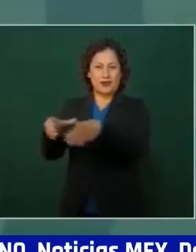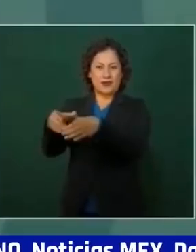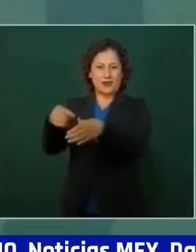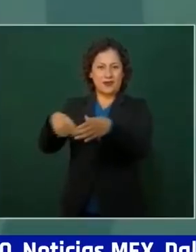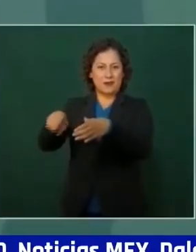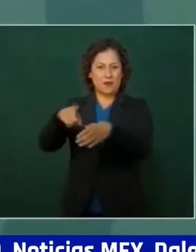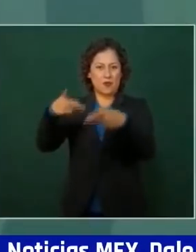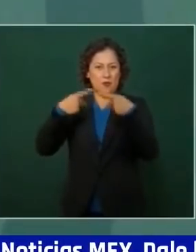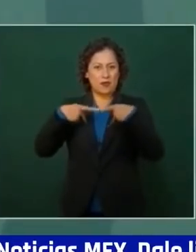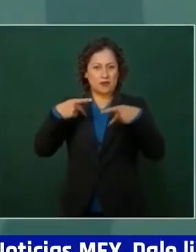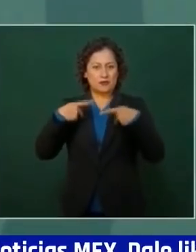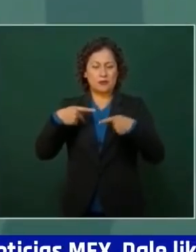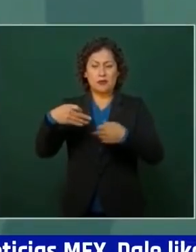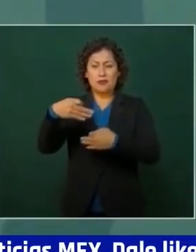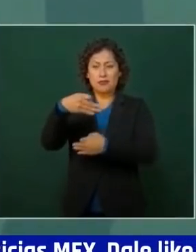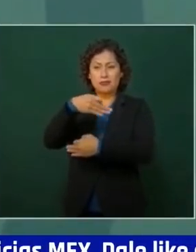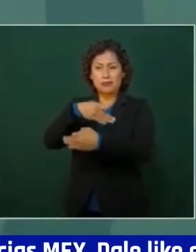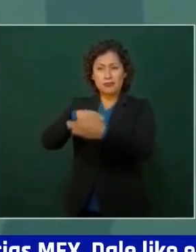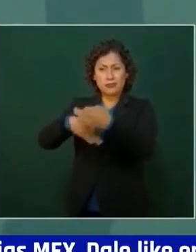Todos